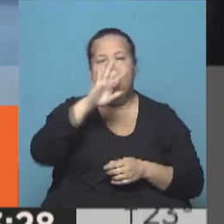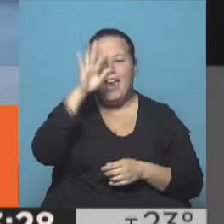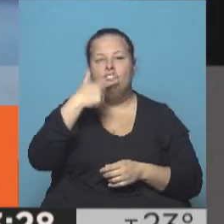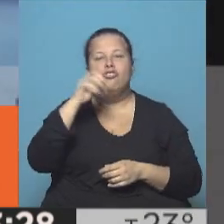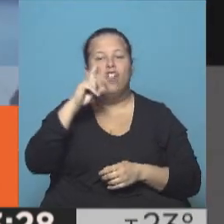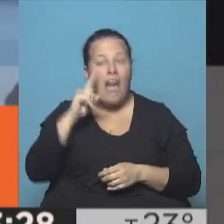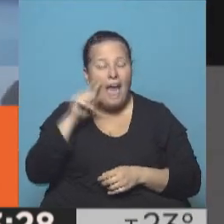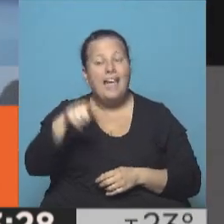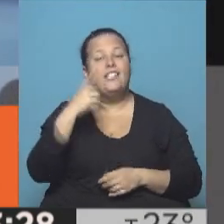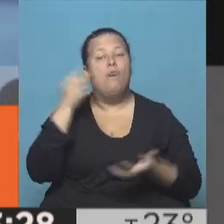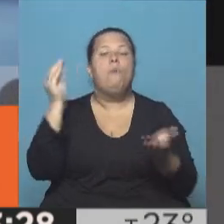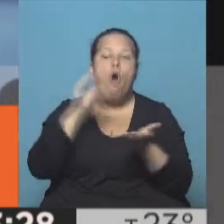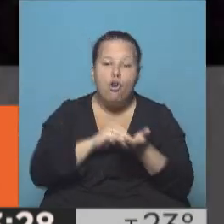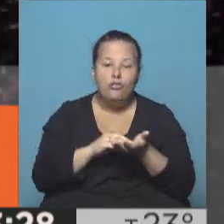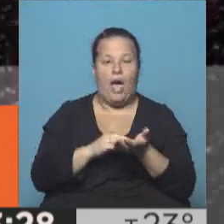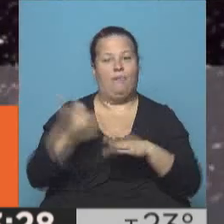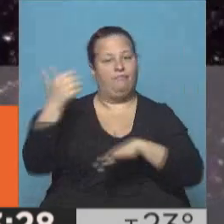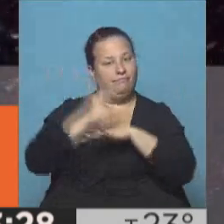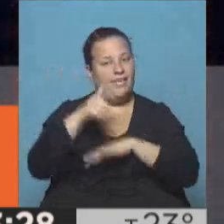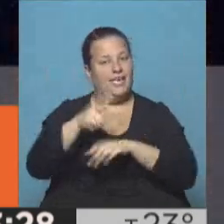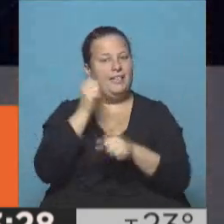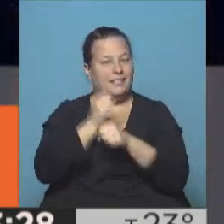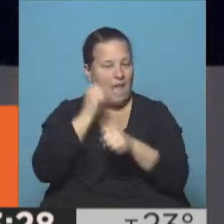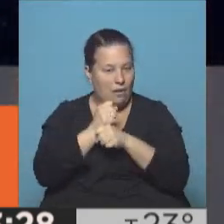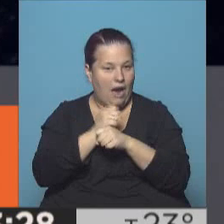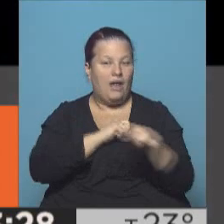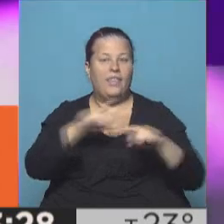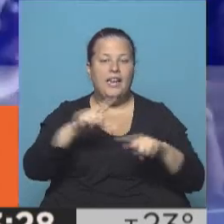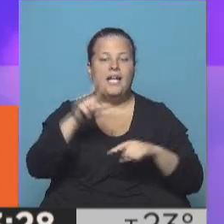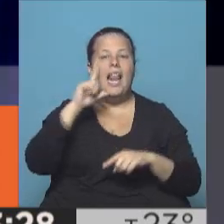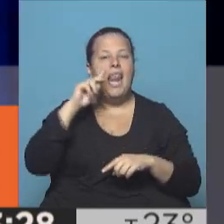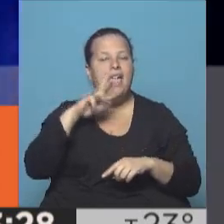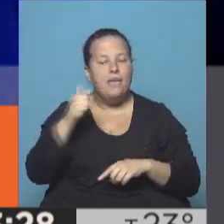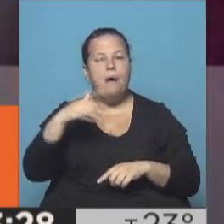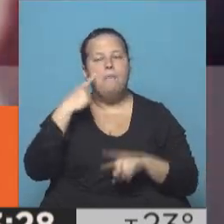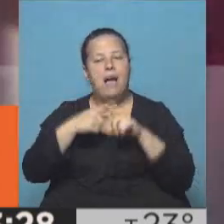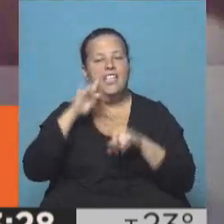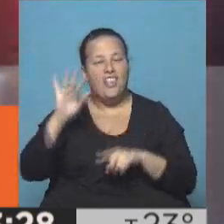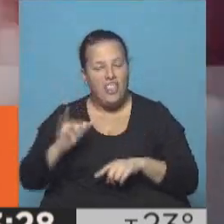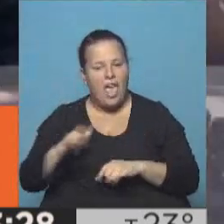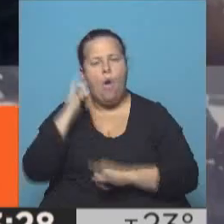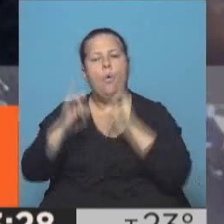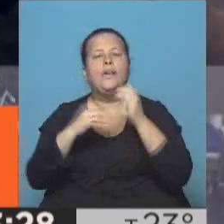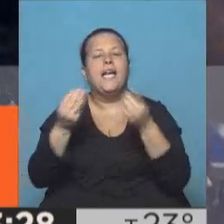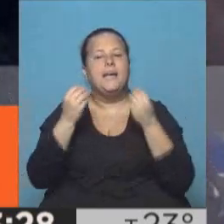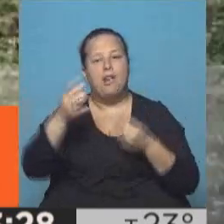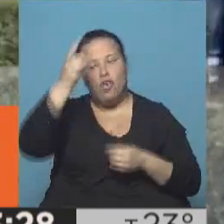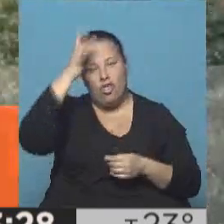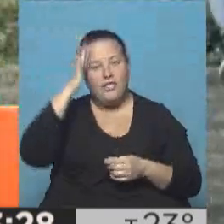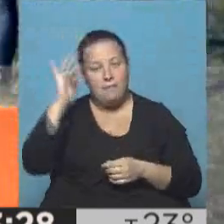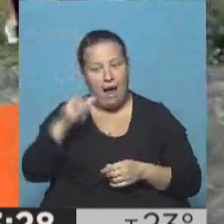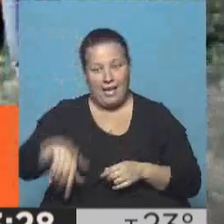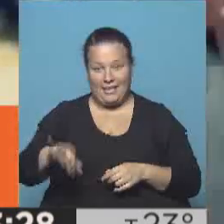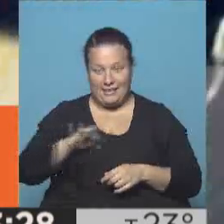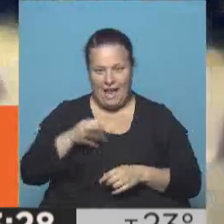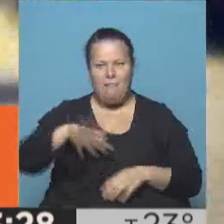vez, Indio, una vez más, protagonista de este trabajo que dirigieron Julio Leiva y Maxi Díaz, reflejo de lo que pasaba el 12 de marzo de este